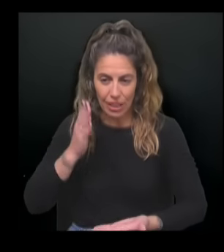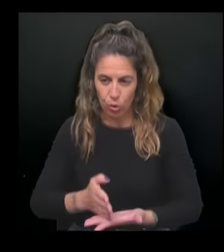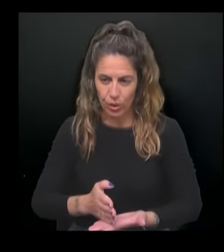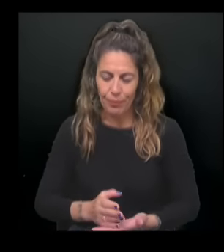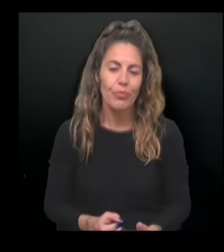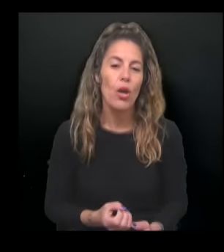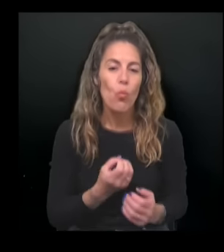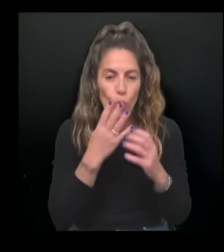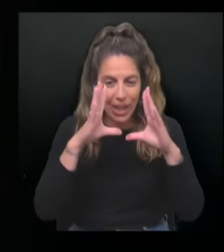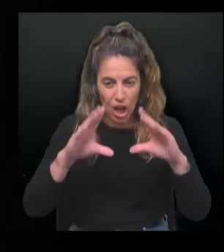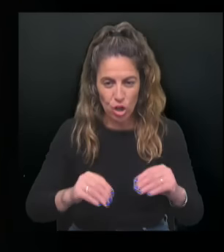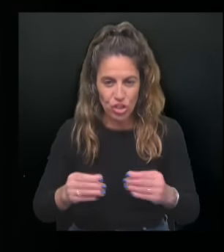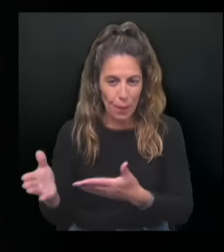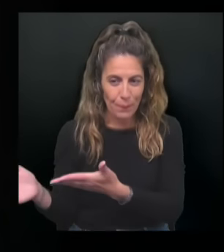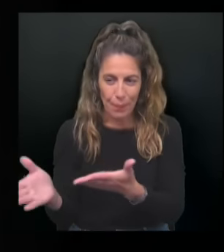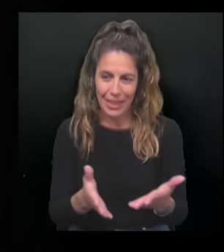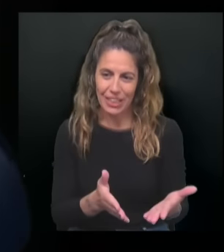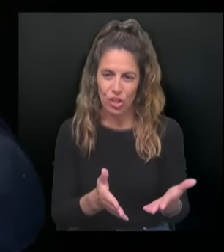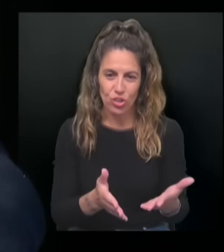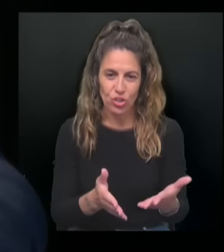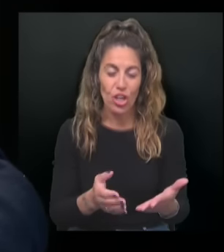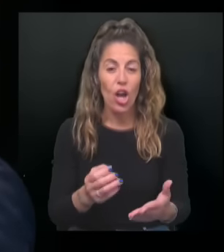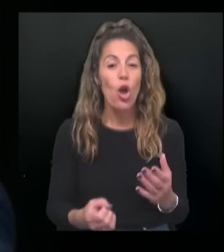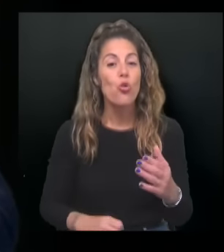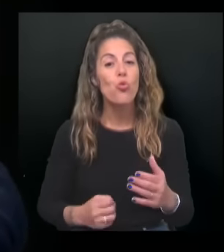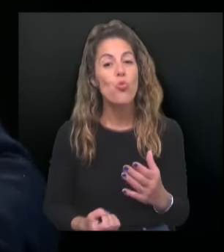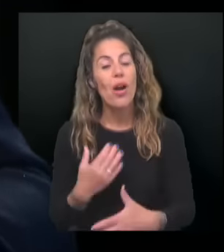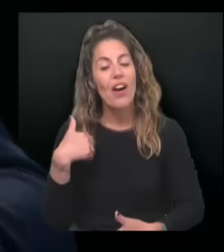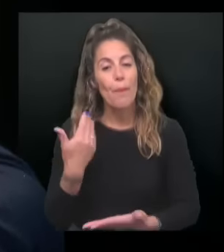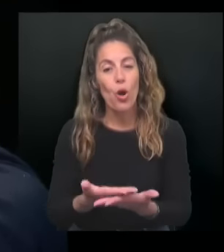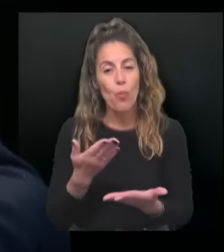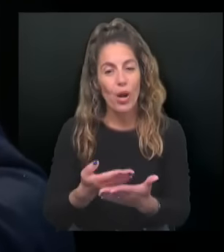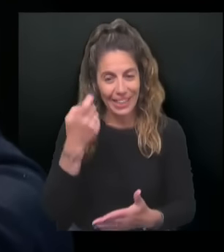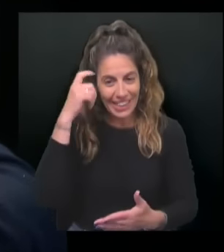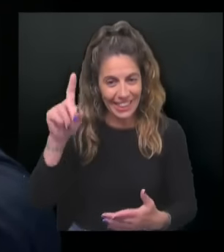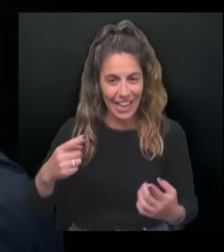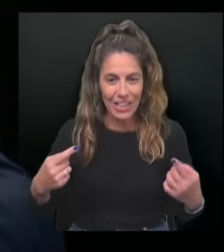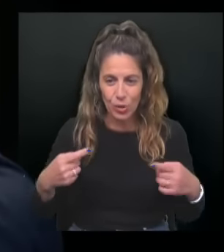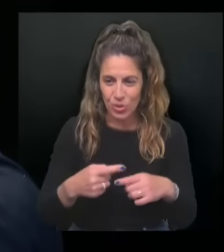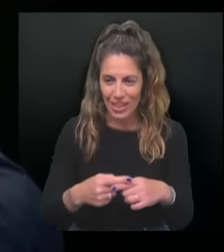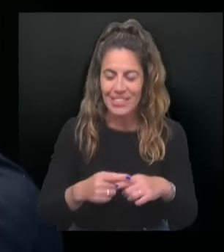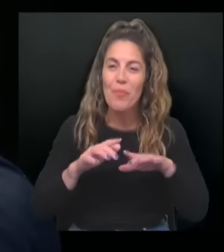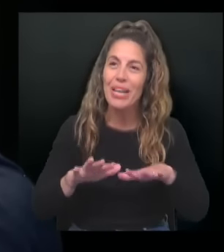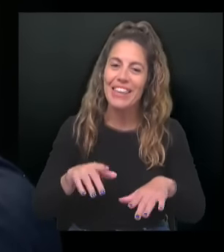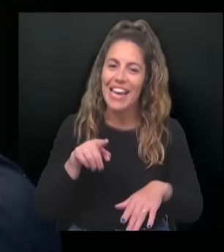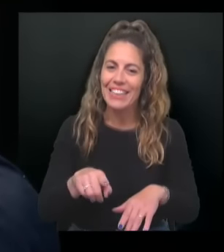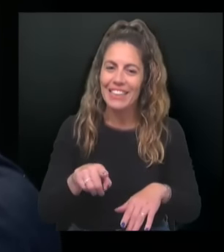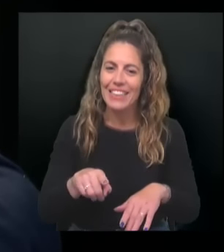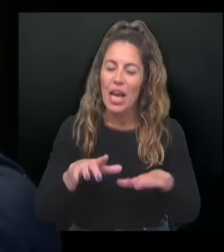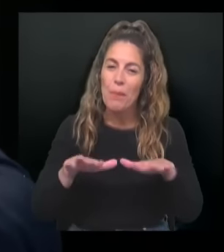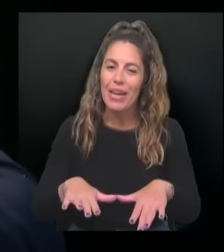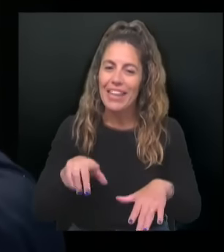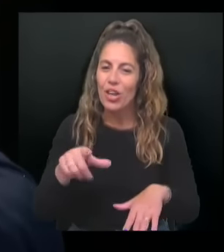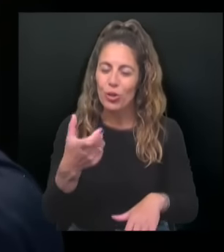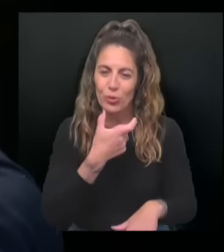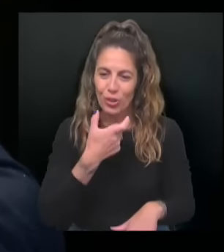Buenas noches, bienvenidos a una nueva propuesta de Ideas Cruzadas. Medio me quedé ahí porque me quedé con tu